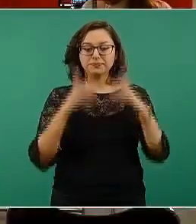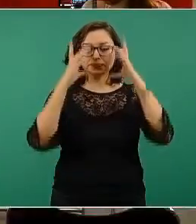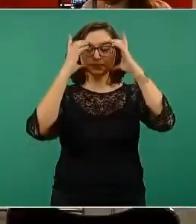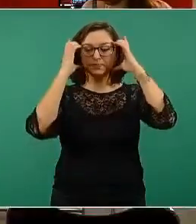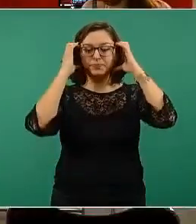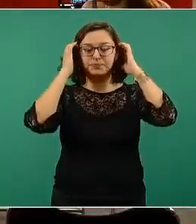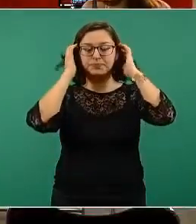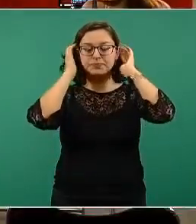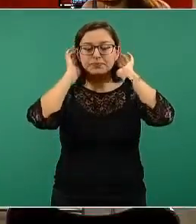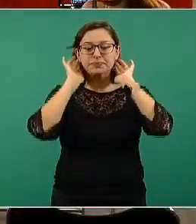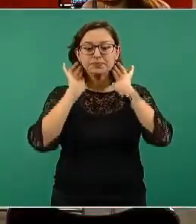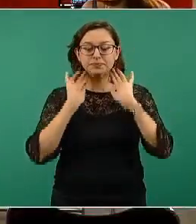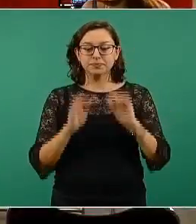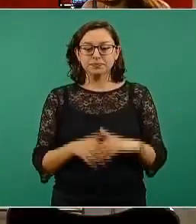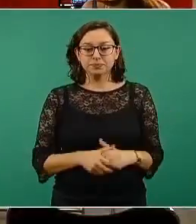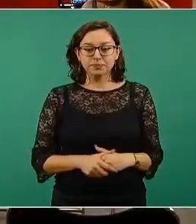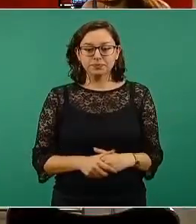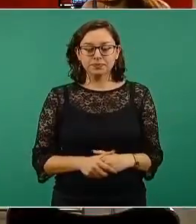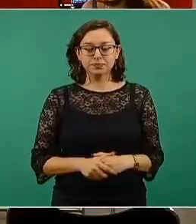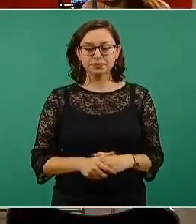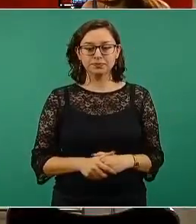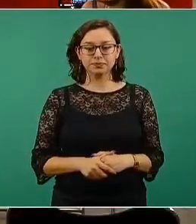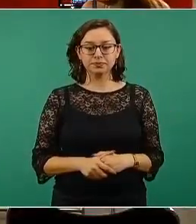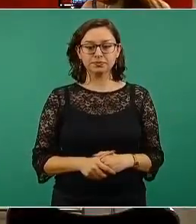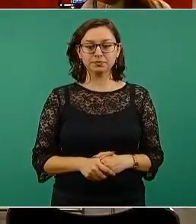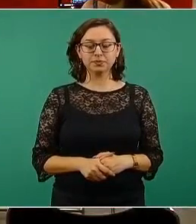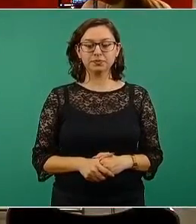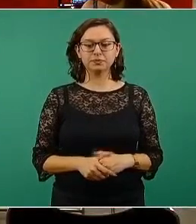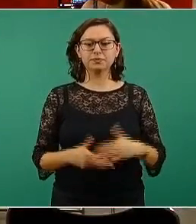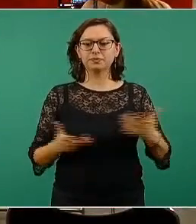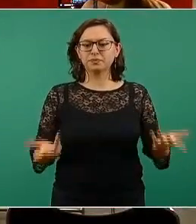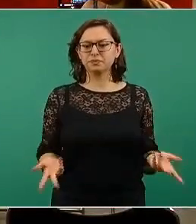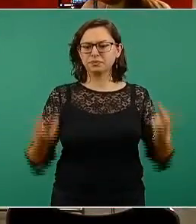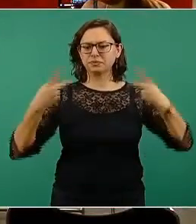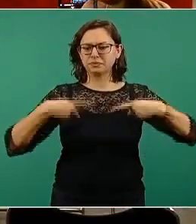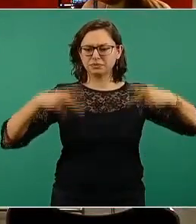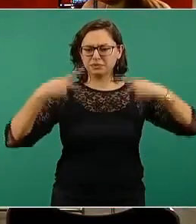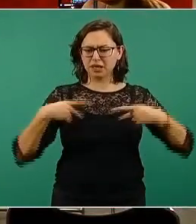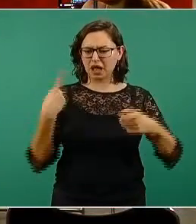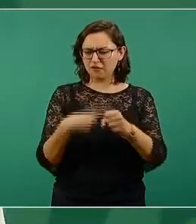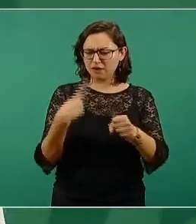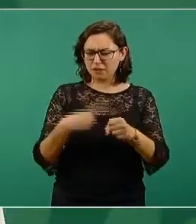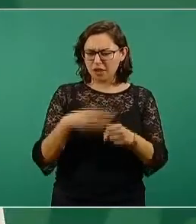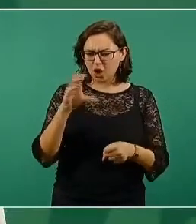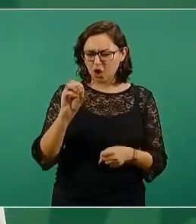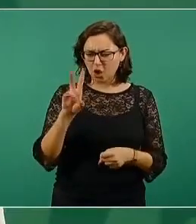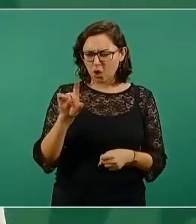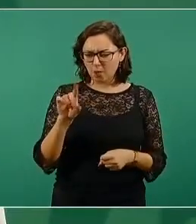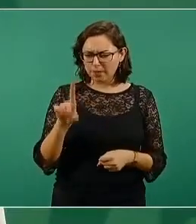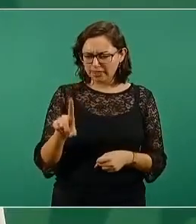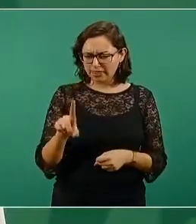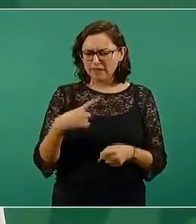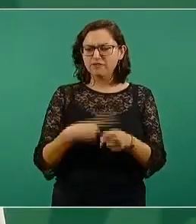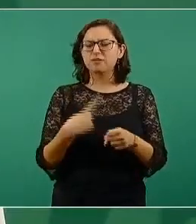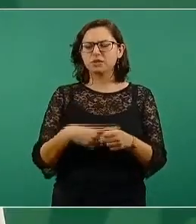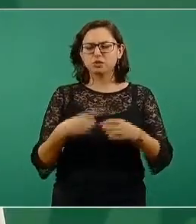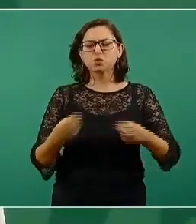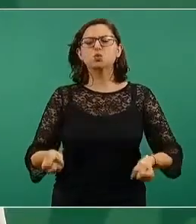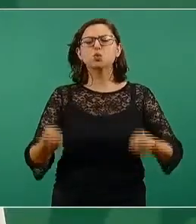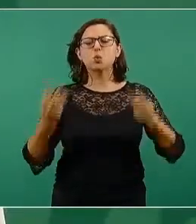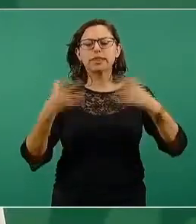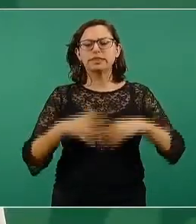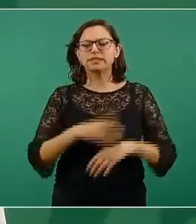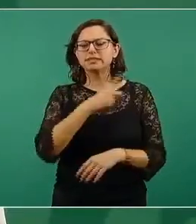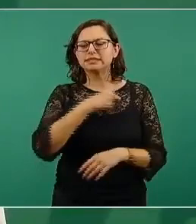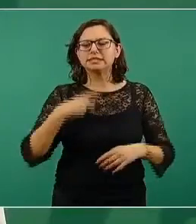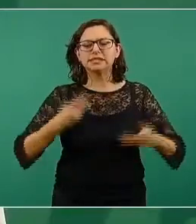Ahorita lo tomamos. ¿Cuántas personas debieron haber padecido COVID? ¿Cuántas personas debieron fallecer